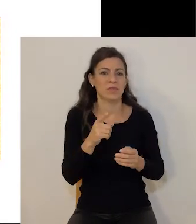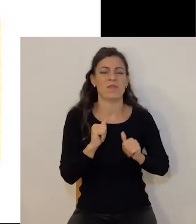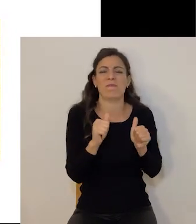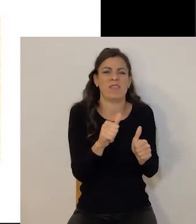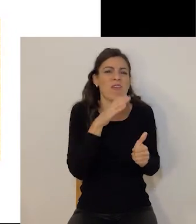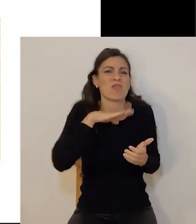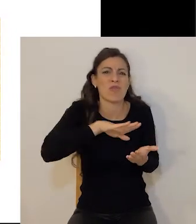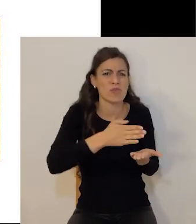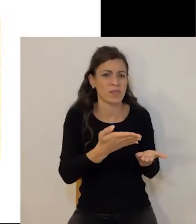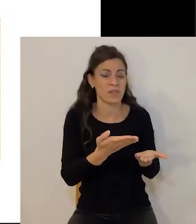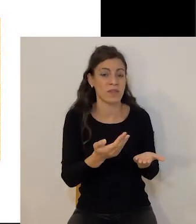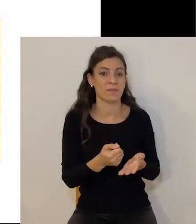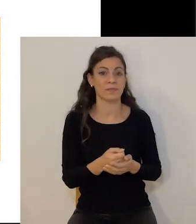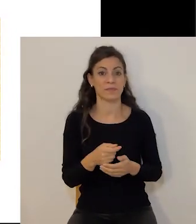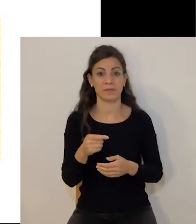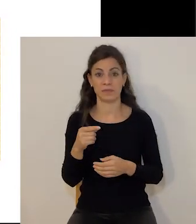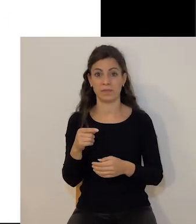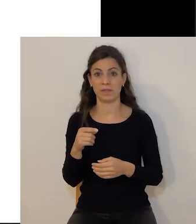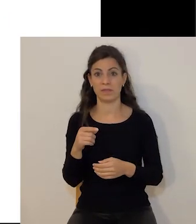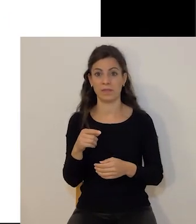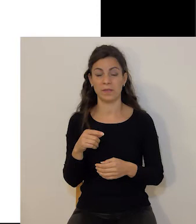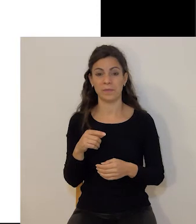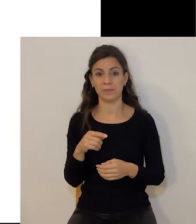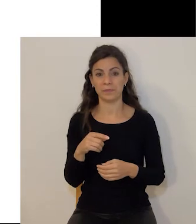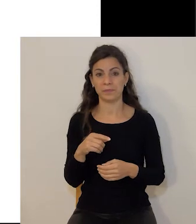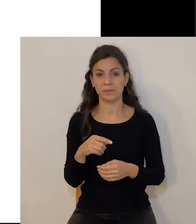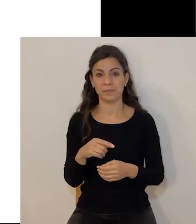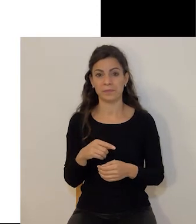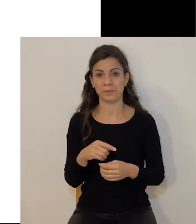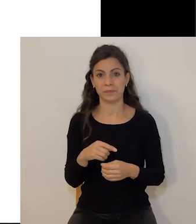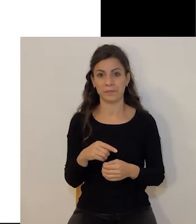empezar? Me eligió